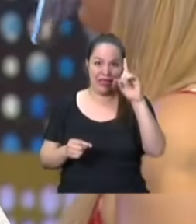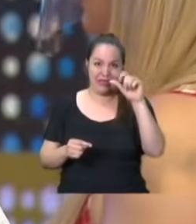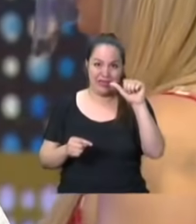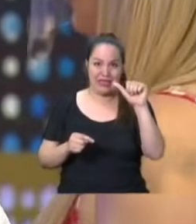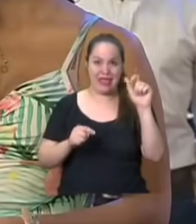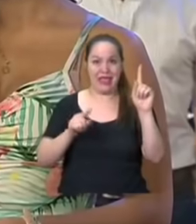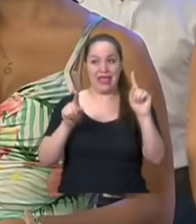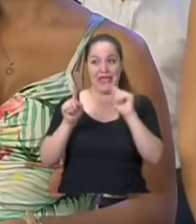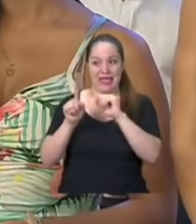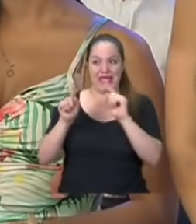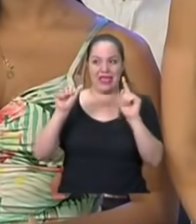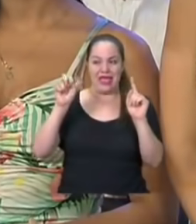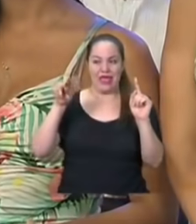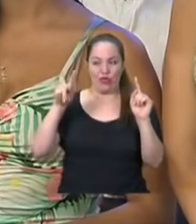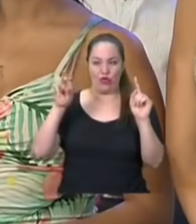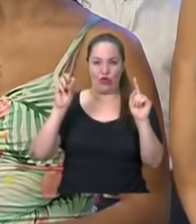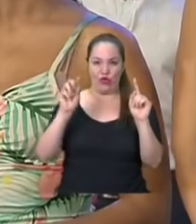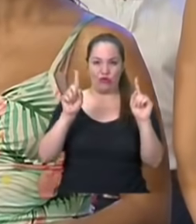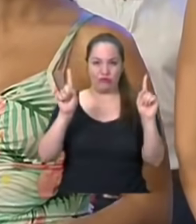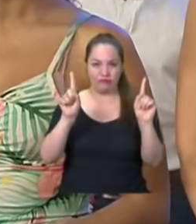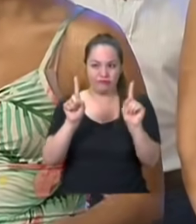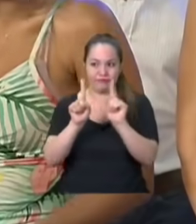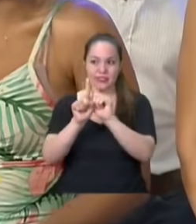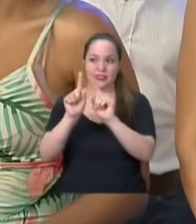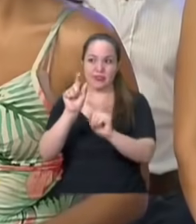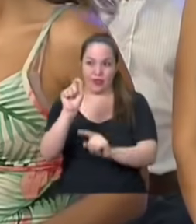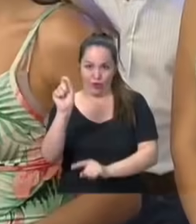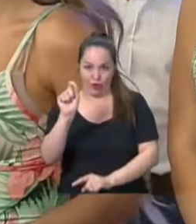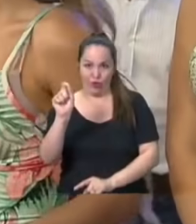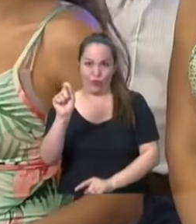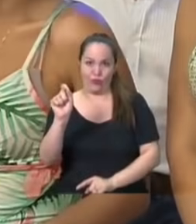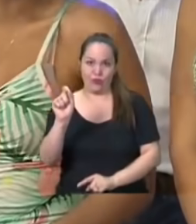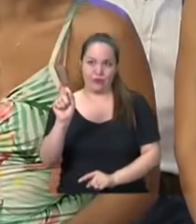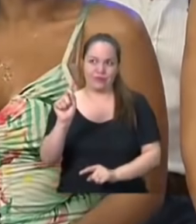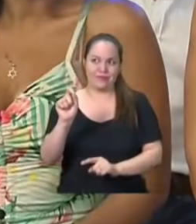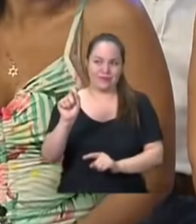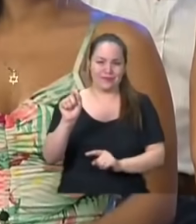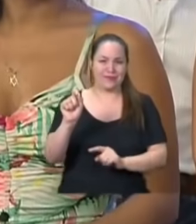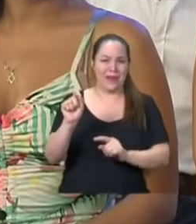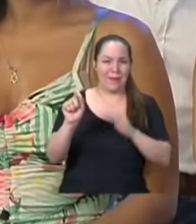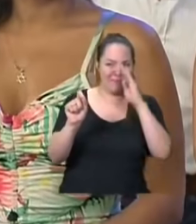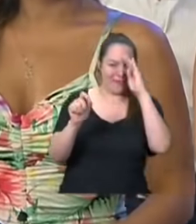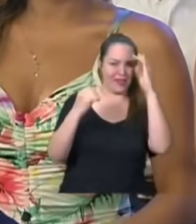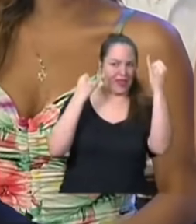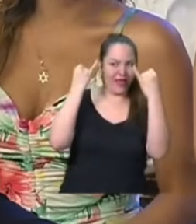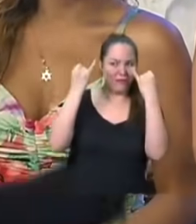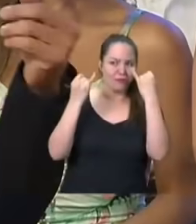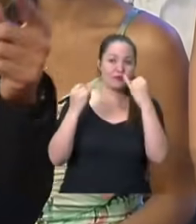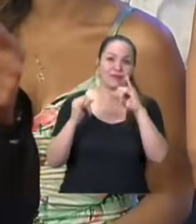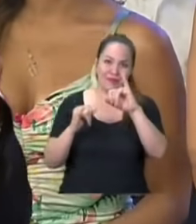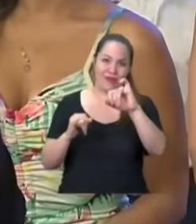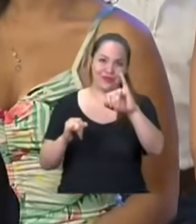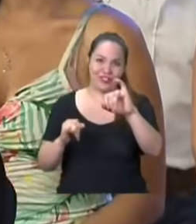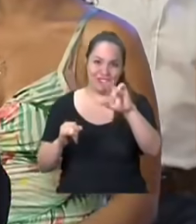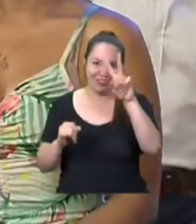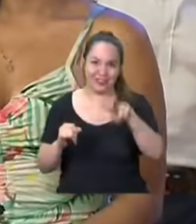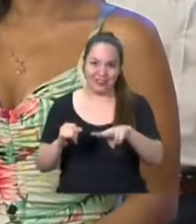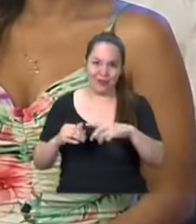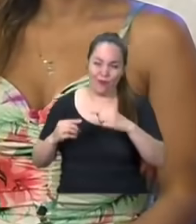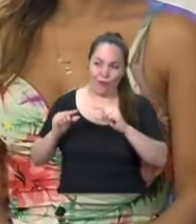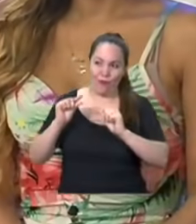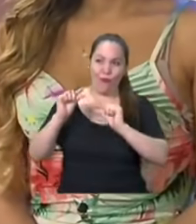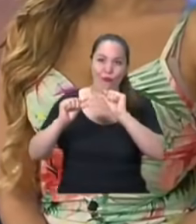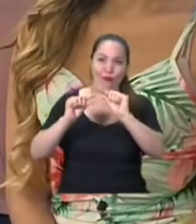Cosa que sí. Que sí se dio. ¿Por qué?